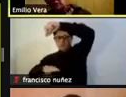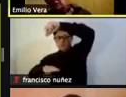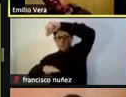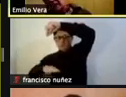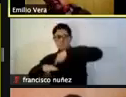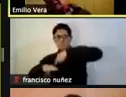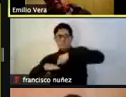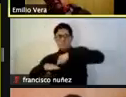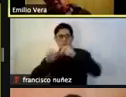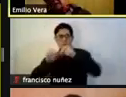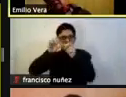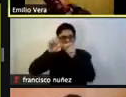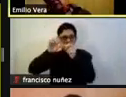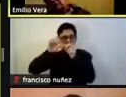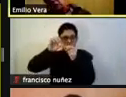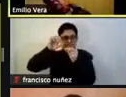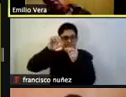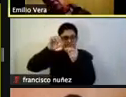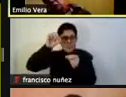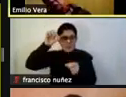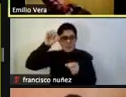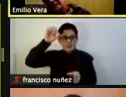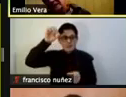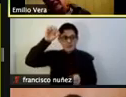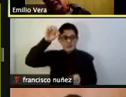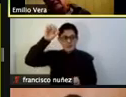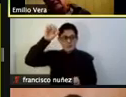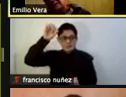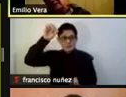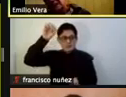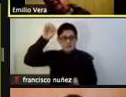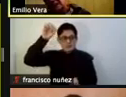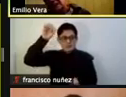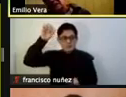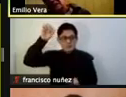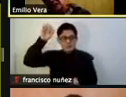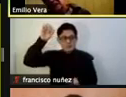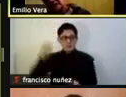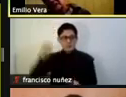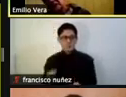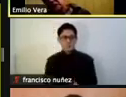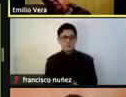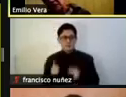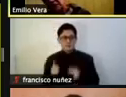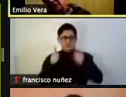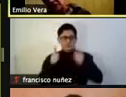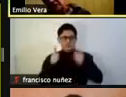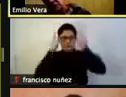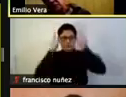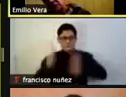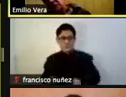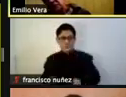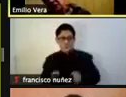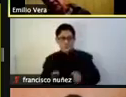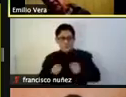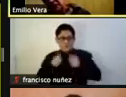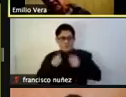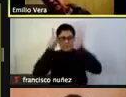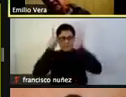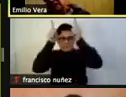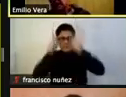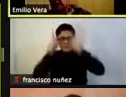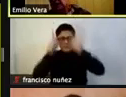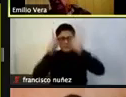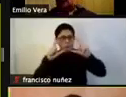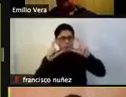con una serie de haces, y va, a medida que va avanzando, puede ir haciendo una topografía detallada en una franja que puede ser de